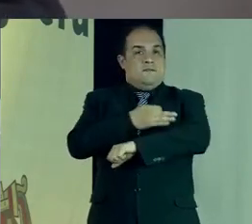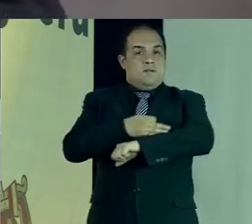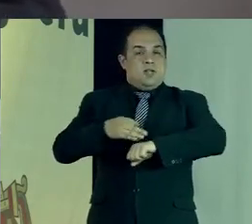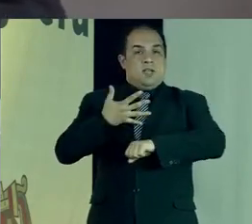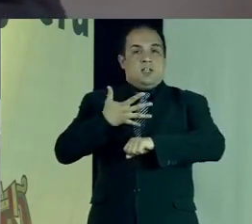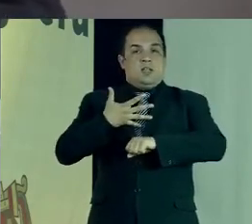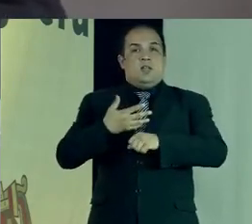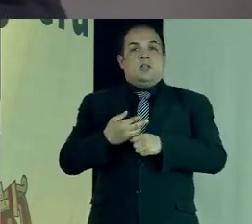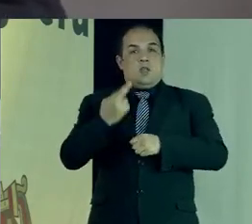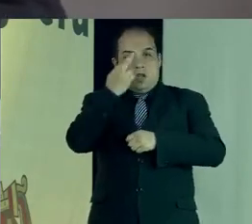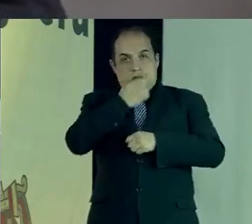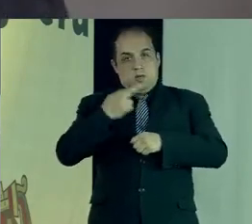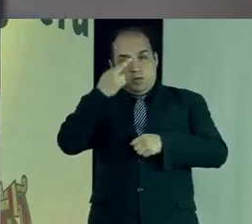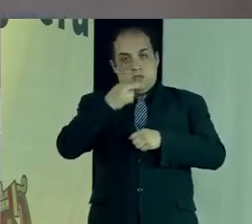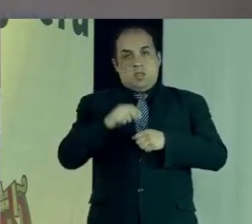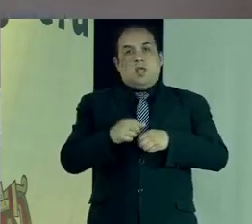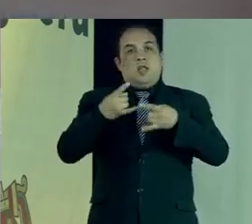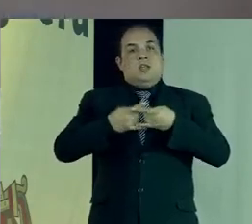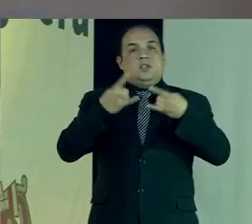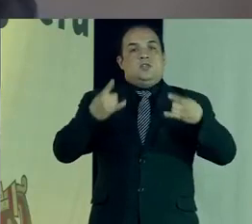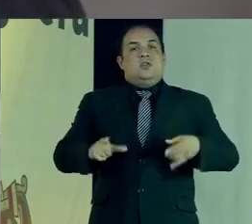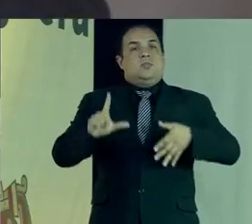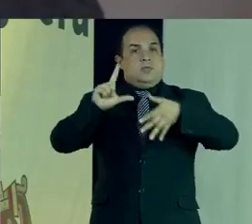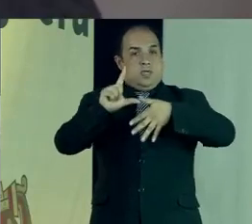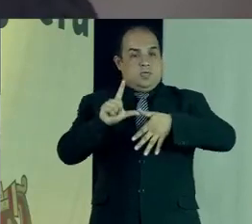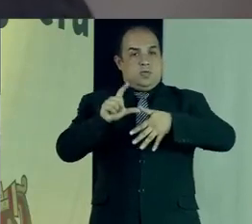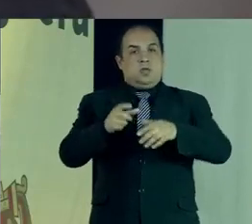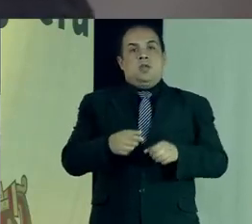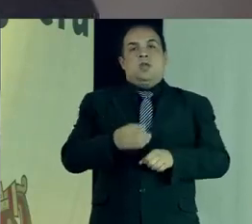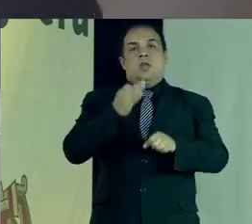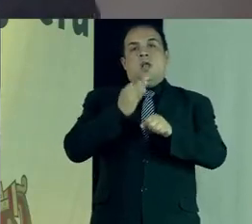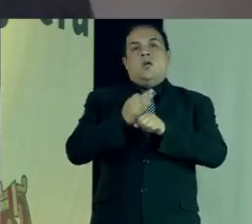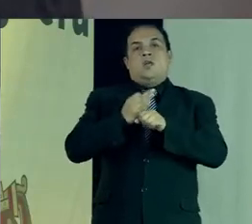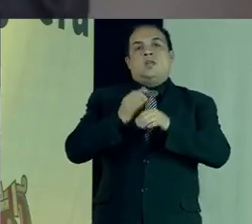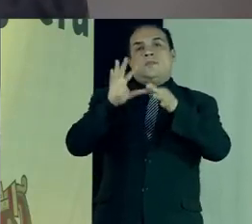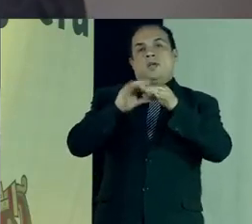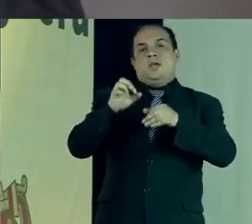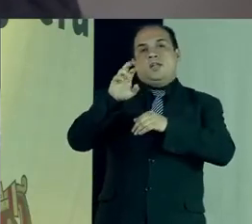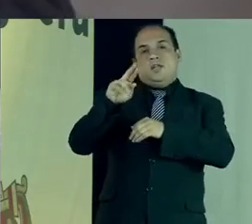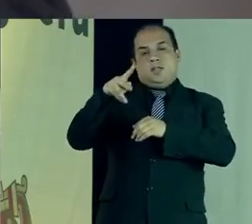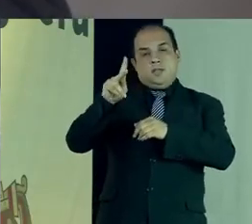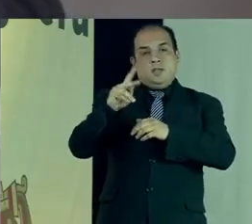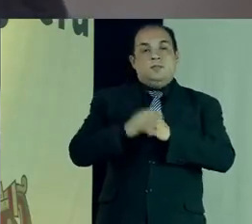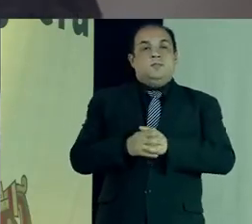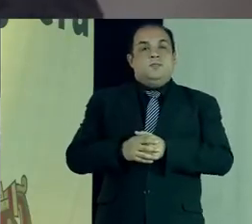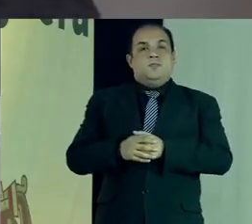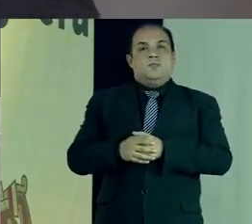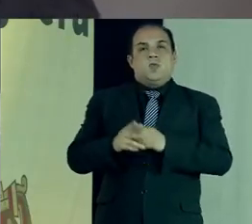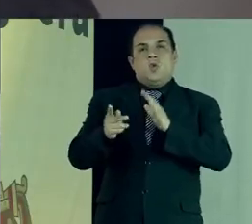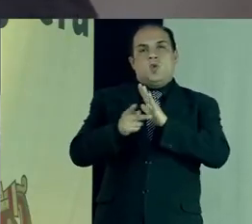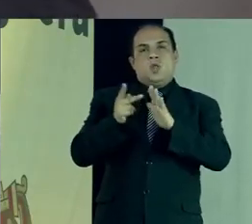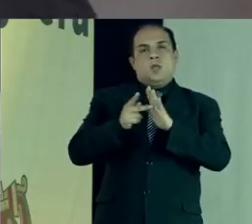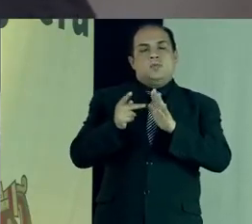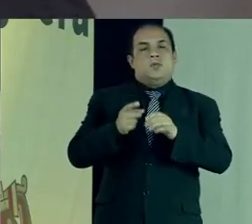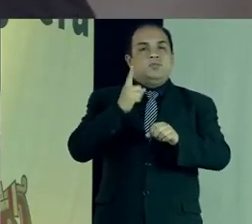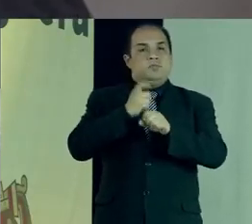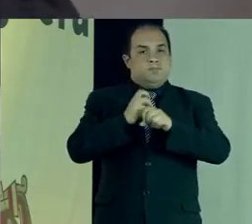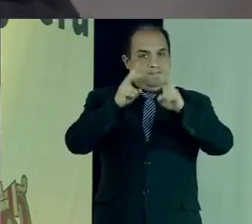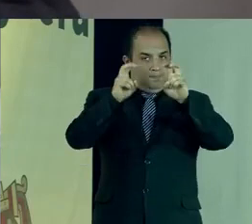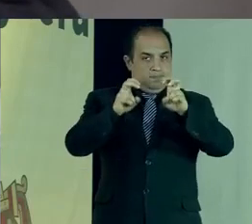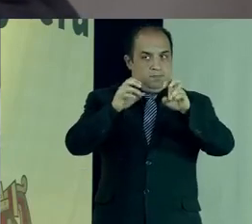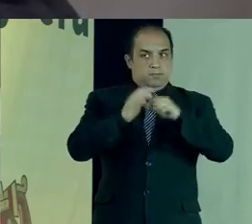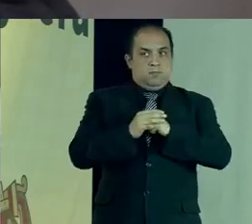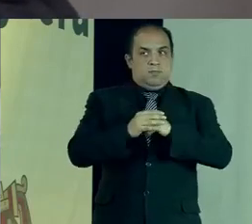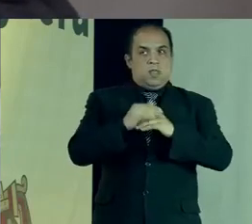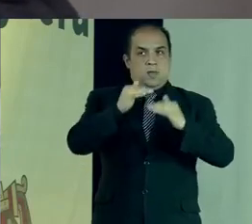historia contemporánea de américa latina pero eso seguirá ahorita en palabras de ética retomo sobre esta primera planteamiento